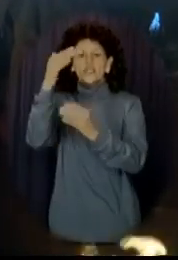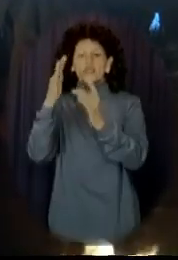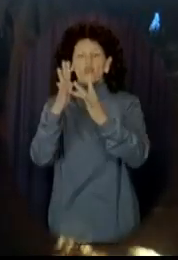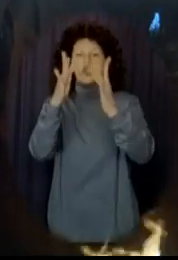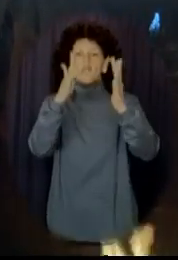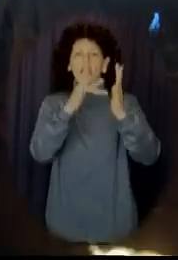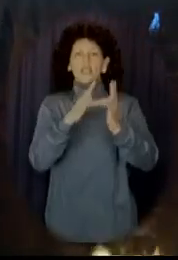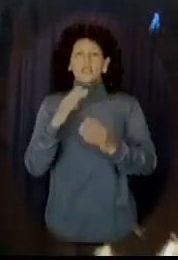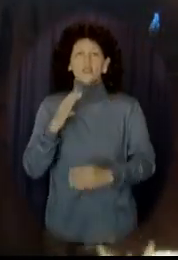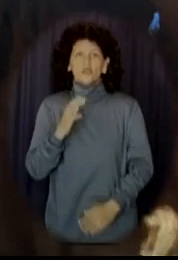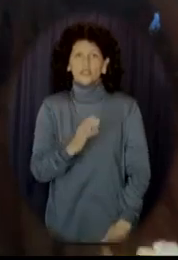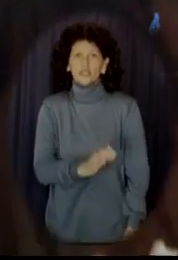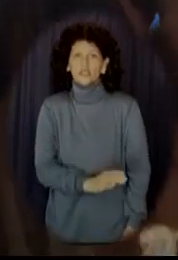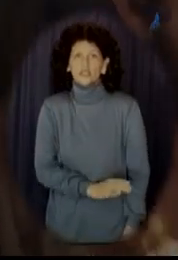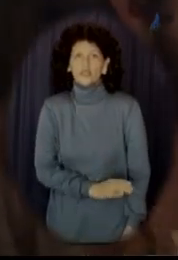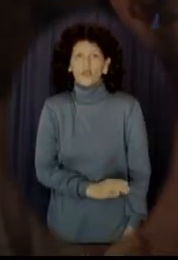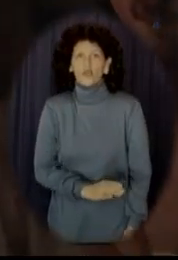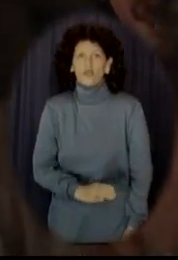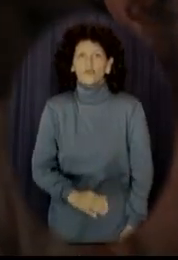Señor.